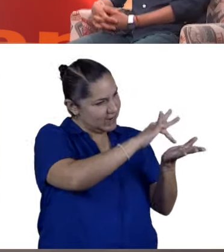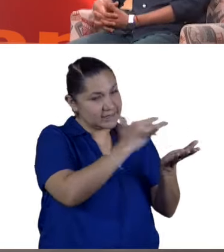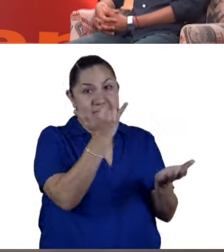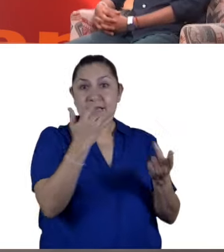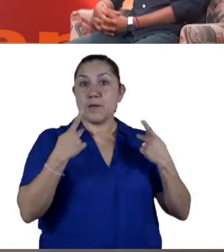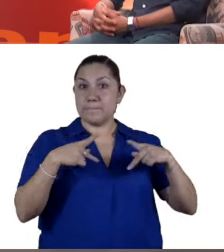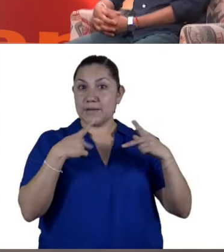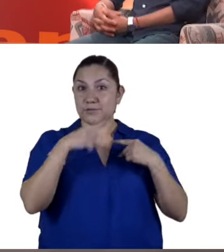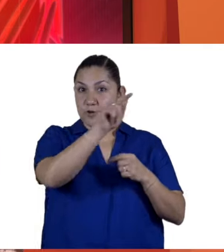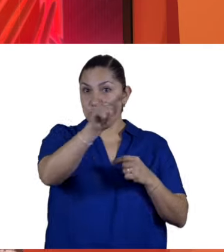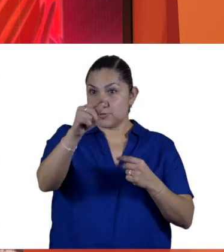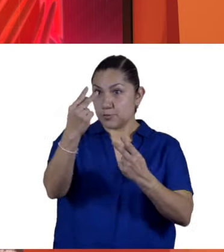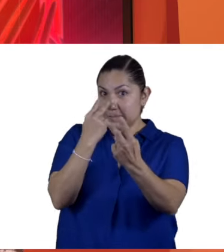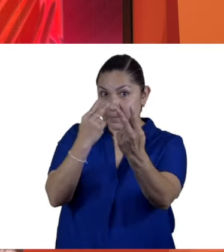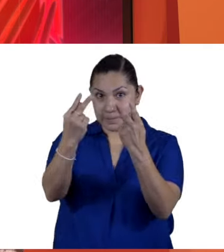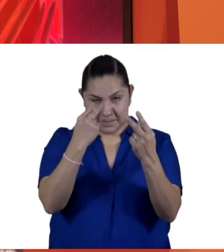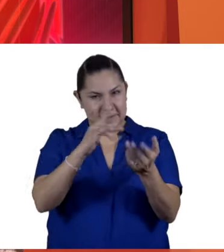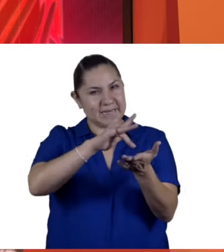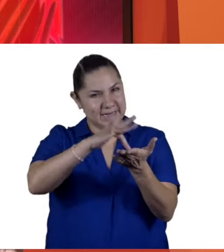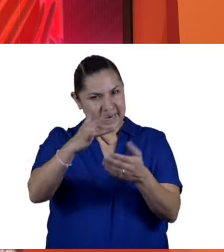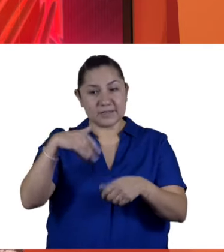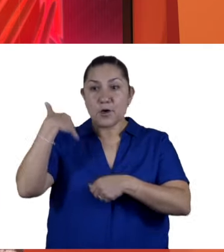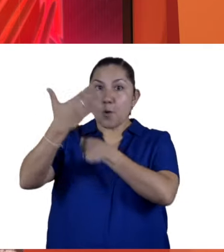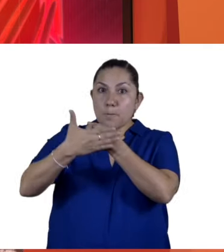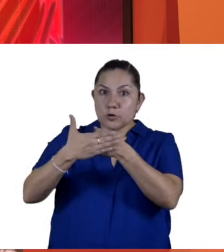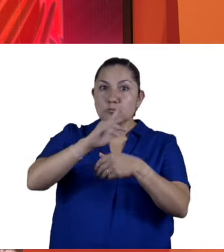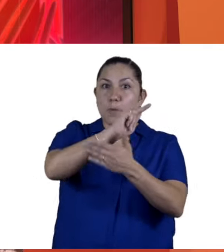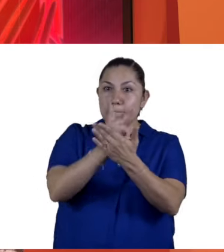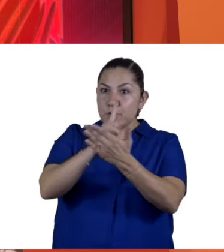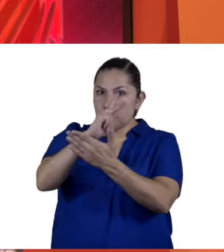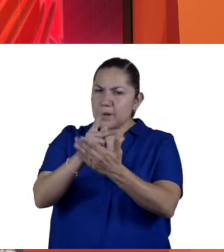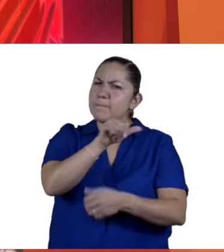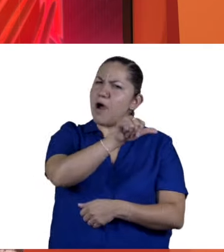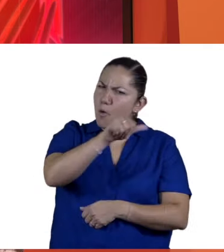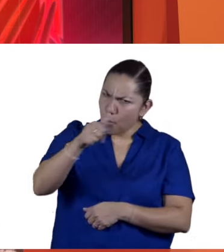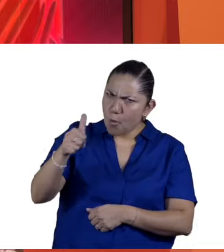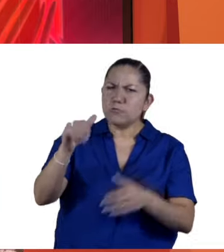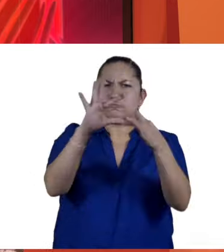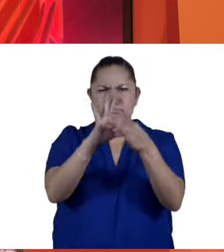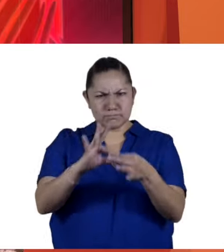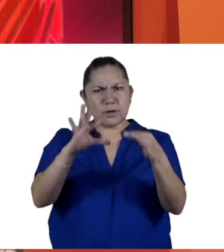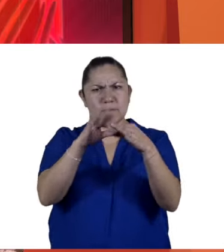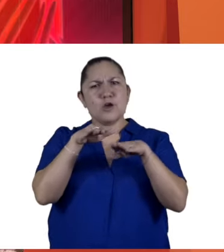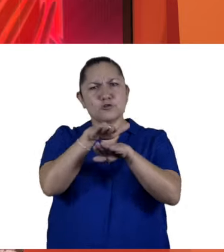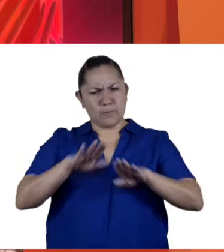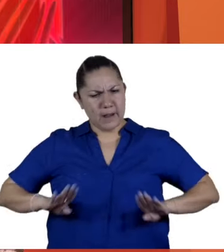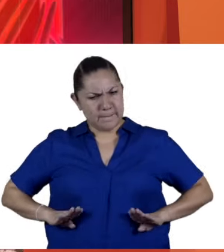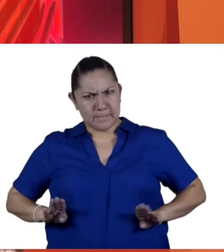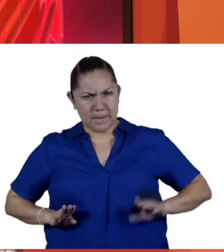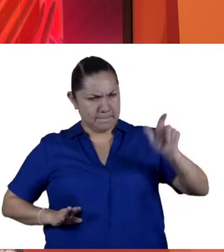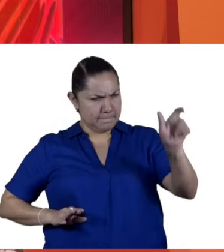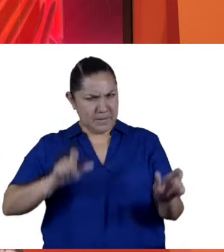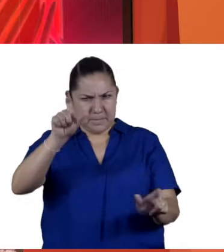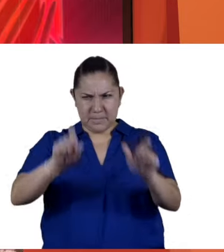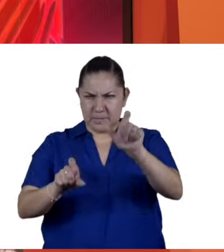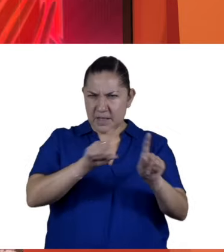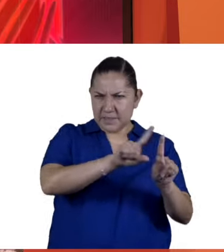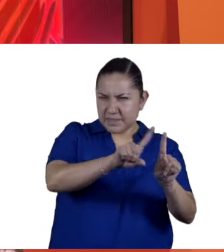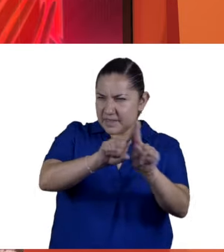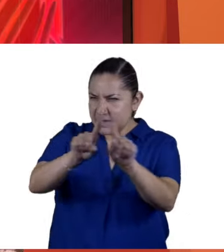supuesto, y al público que nos ha acompañado. En próximas emisiones seguiremos hablando de estos seres únicos e